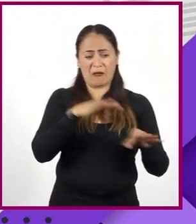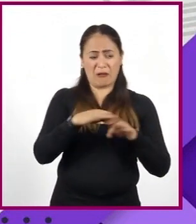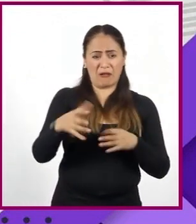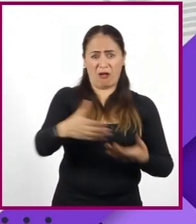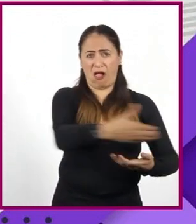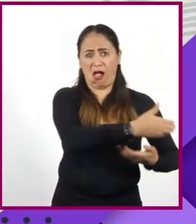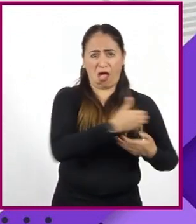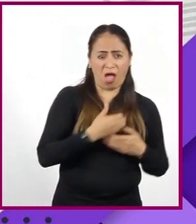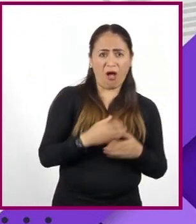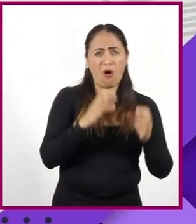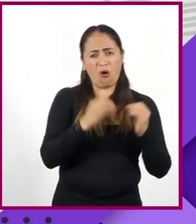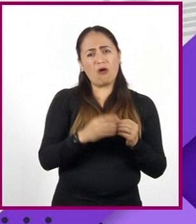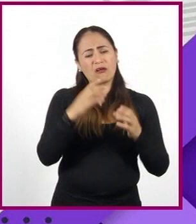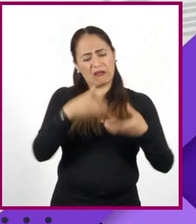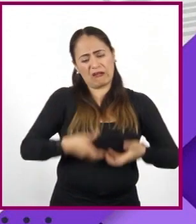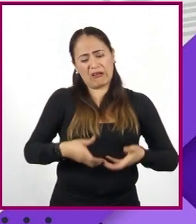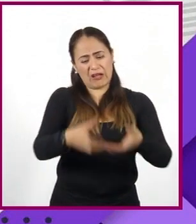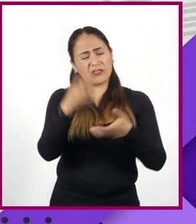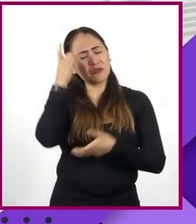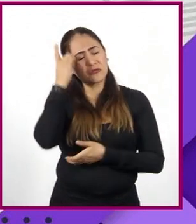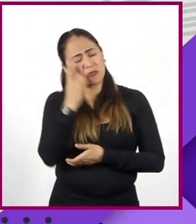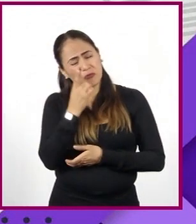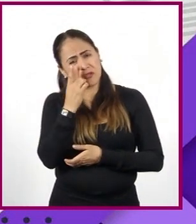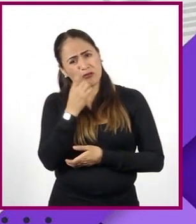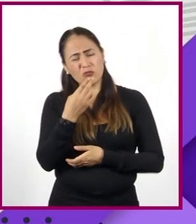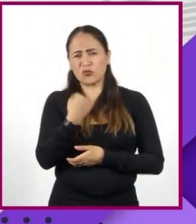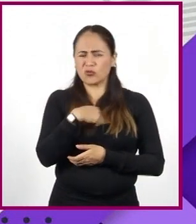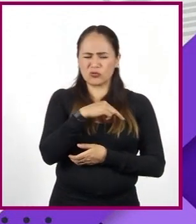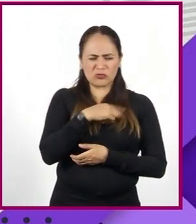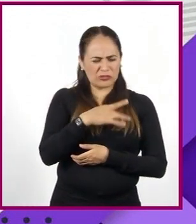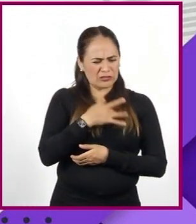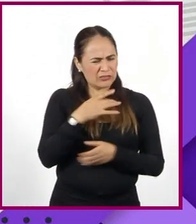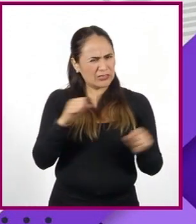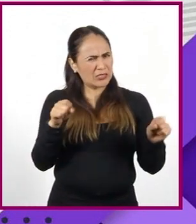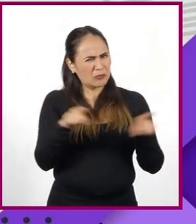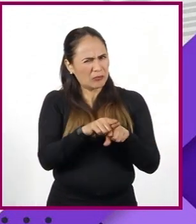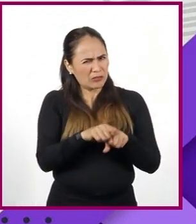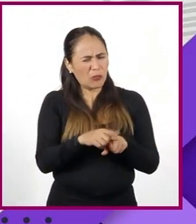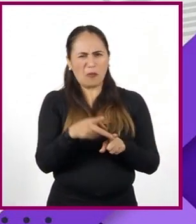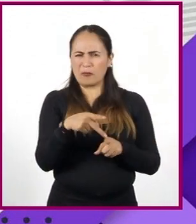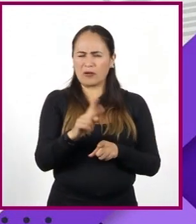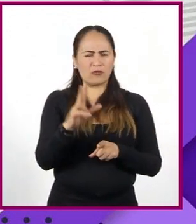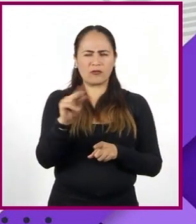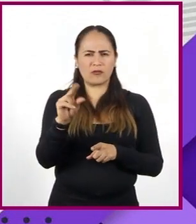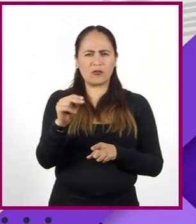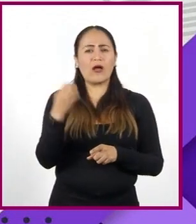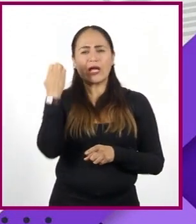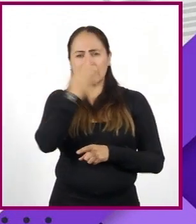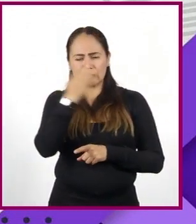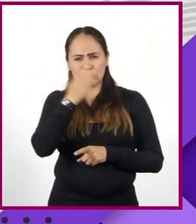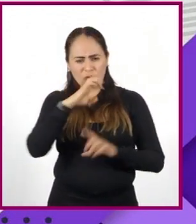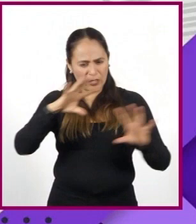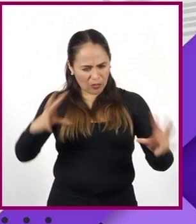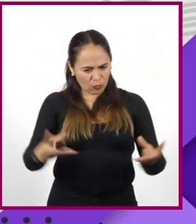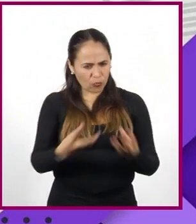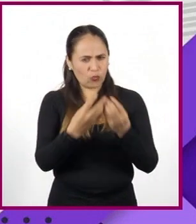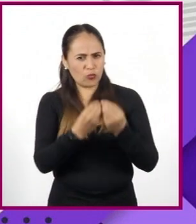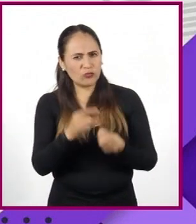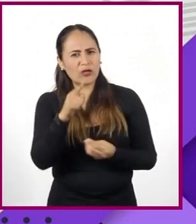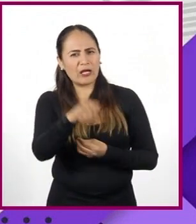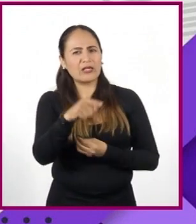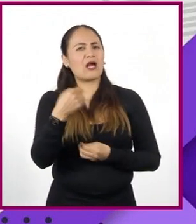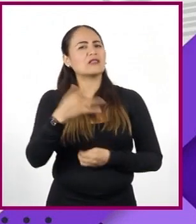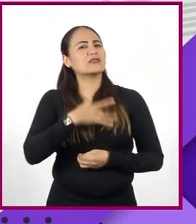calles. La verdad, nosotros sentíamos lo mismo, pero decidimos invitar a algunos a la escuela y armar un evento para conocer cómo